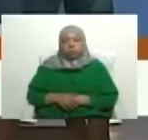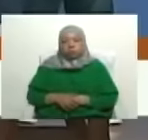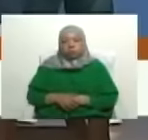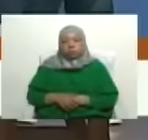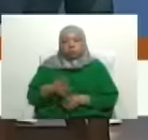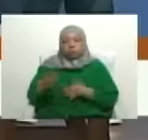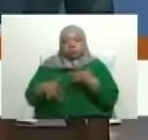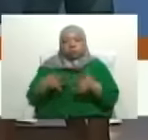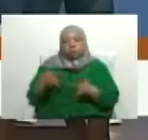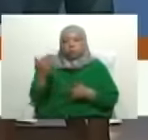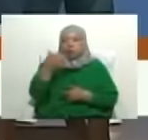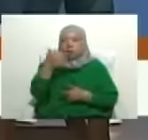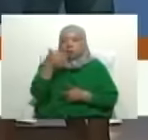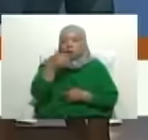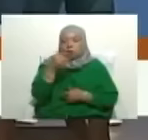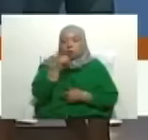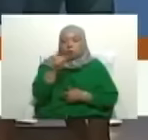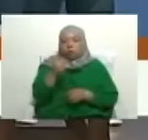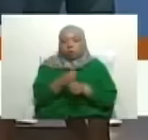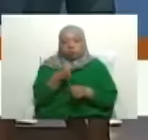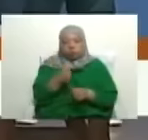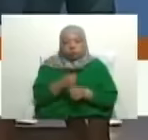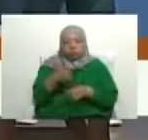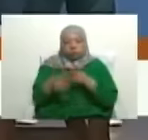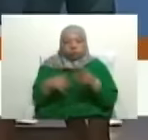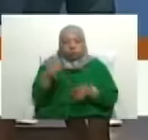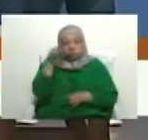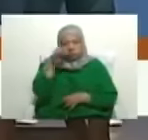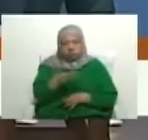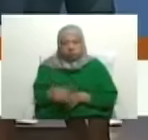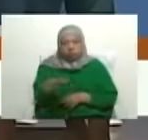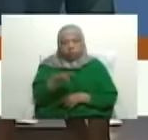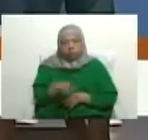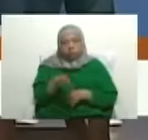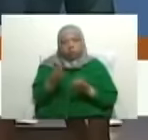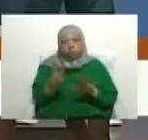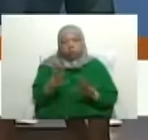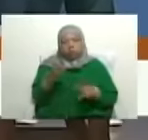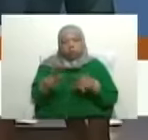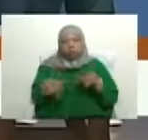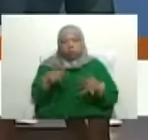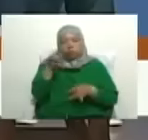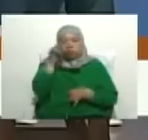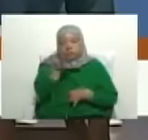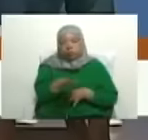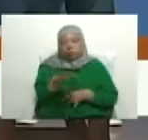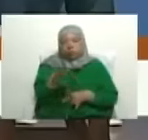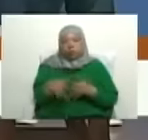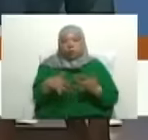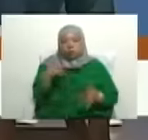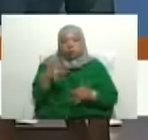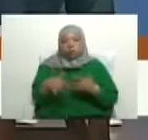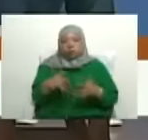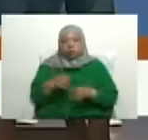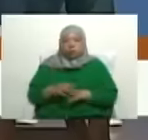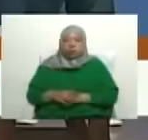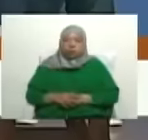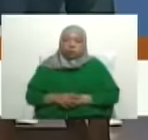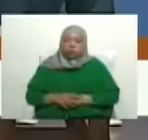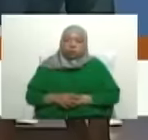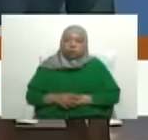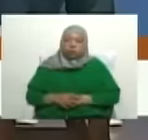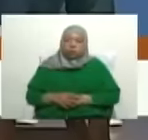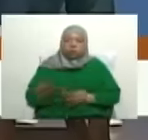esta casta maldita de los apellidos. Siempre en enlace de estas acciones con